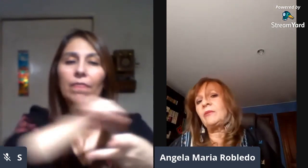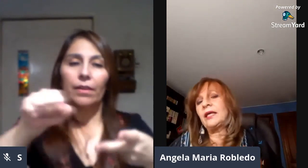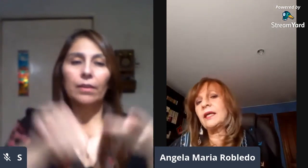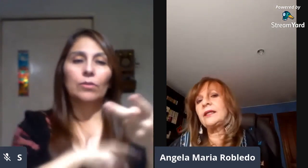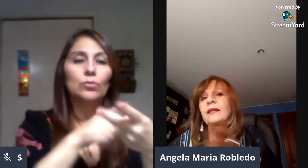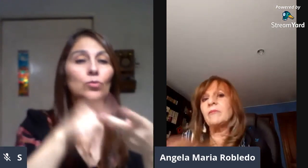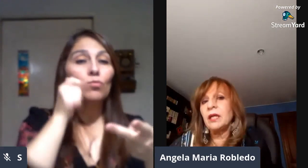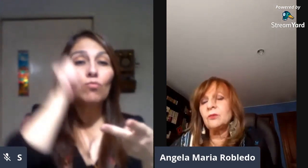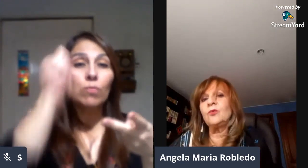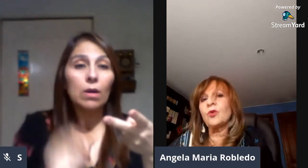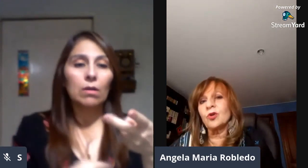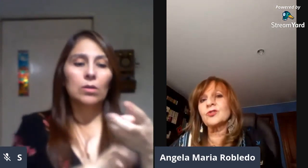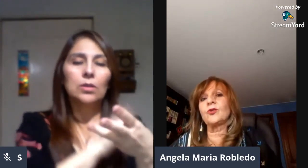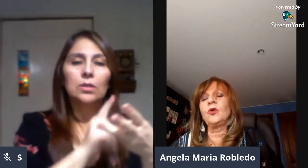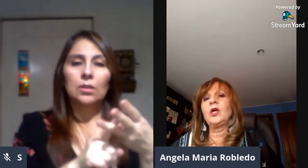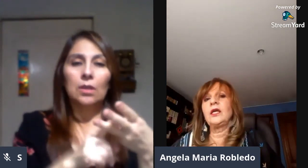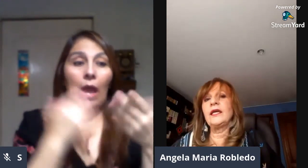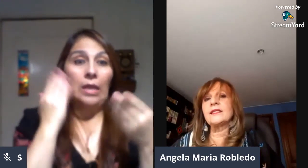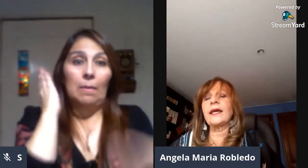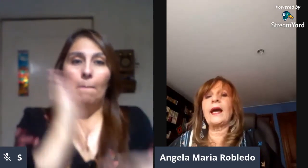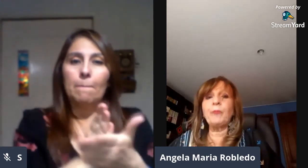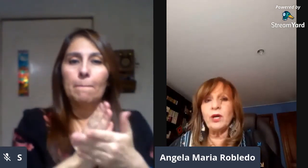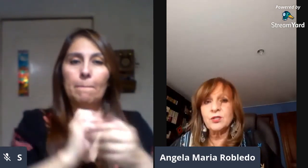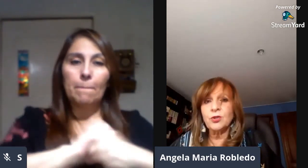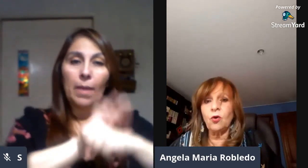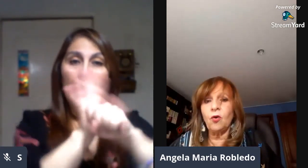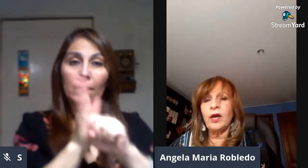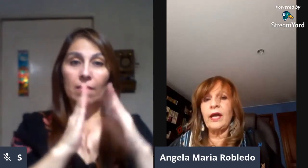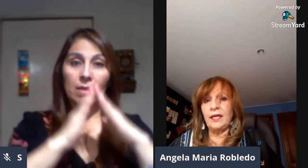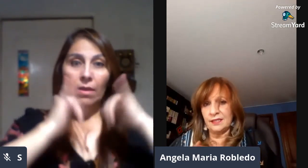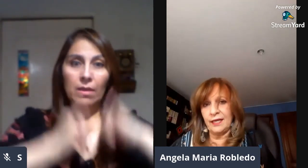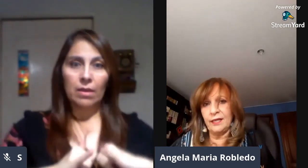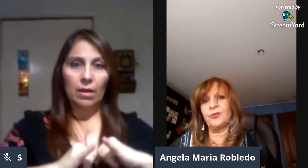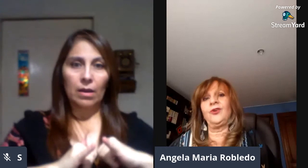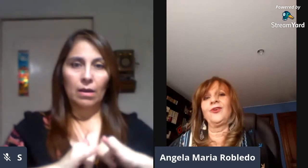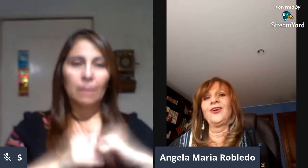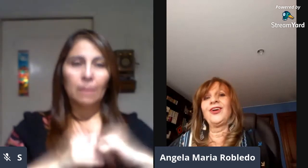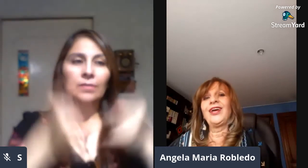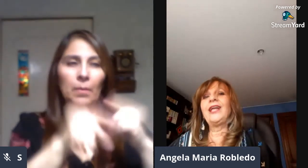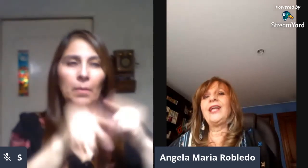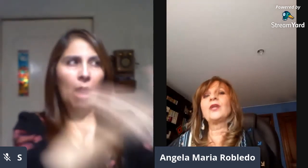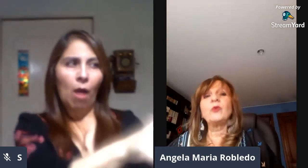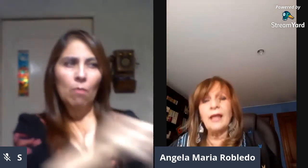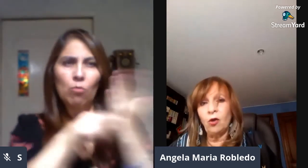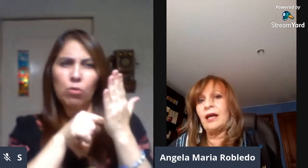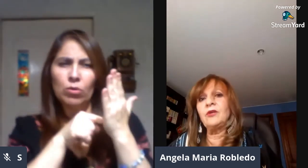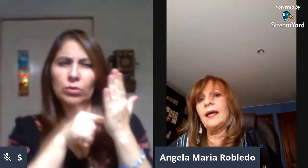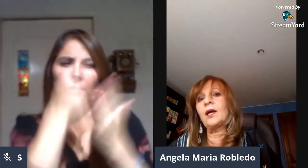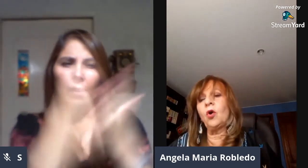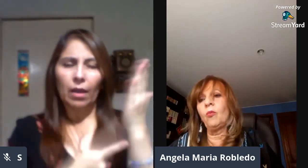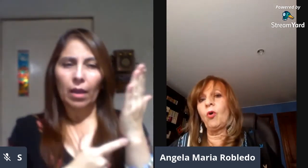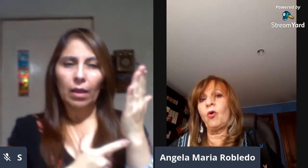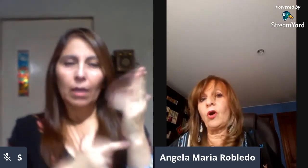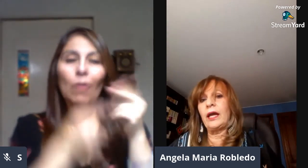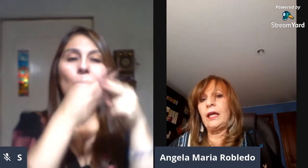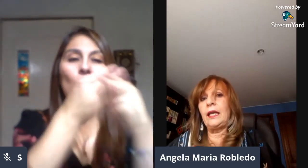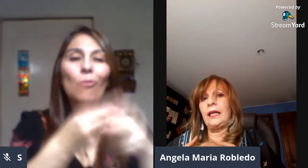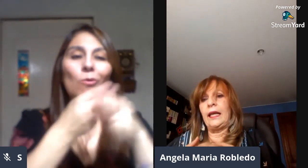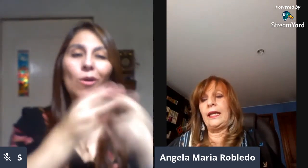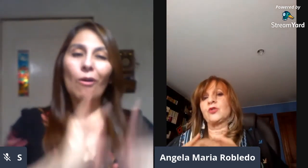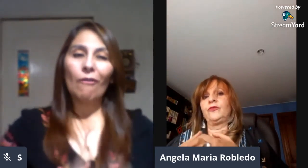esta pandemia tiene también un rostro y es que ha puesto en el centro el cuidado de la vida